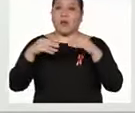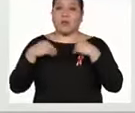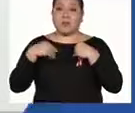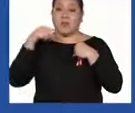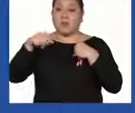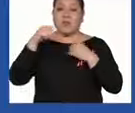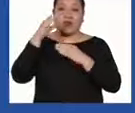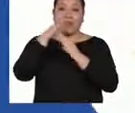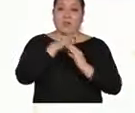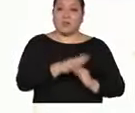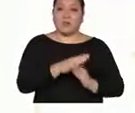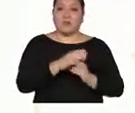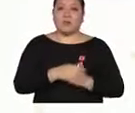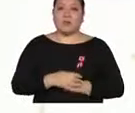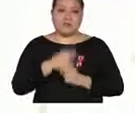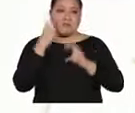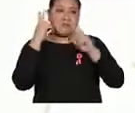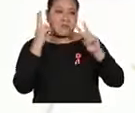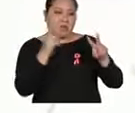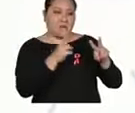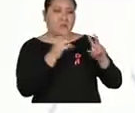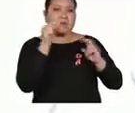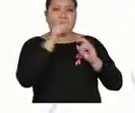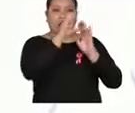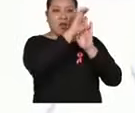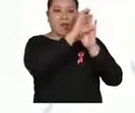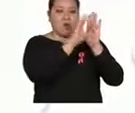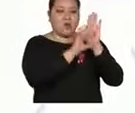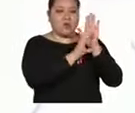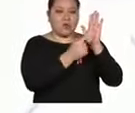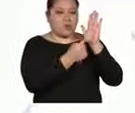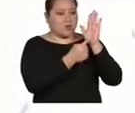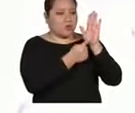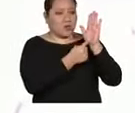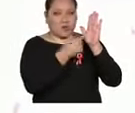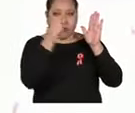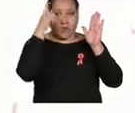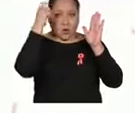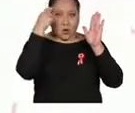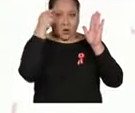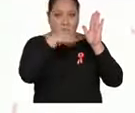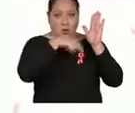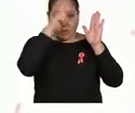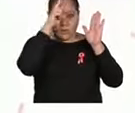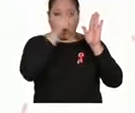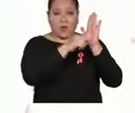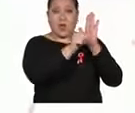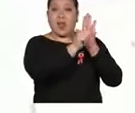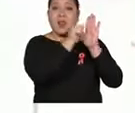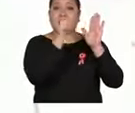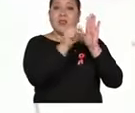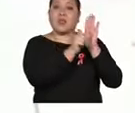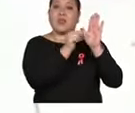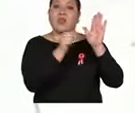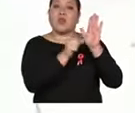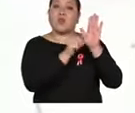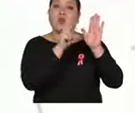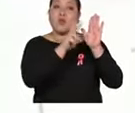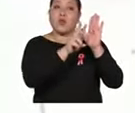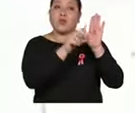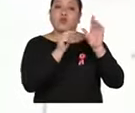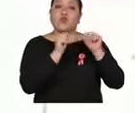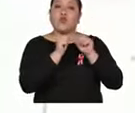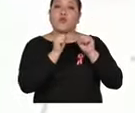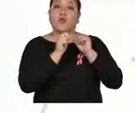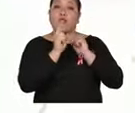de discriminación. Revisemos acá nuestra Constitución Política del Perú y su artículo 2, inciso